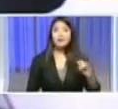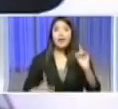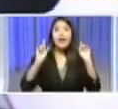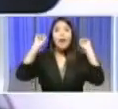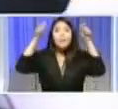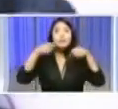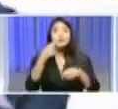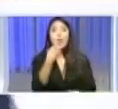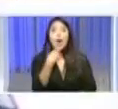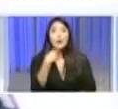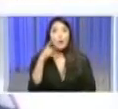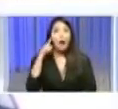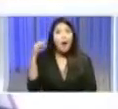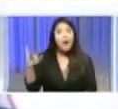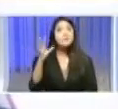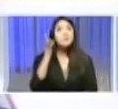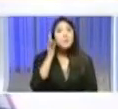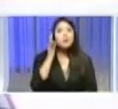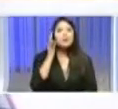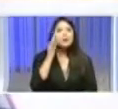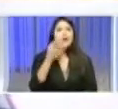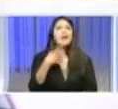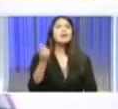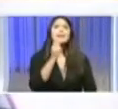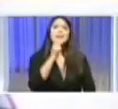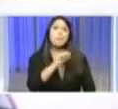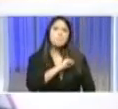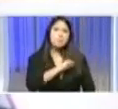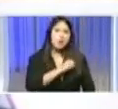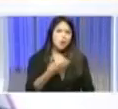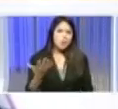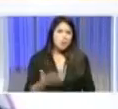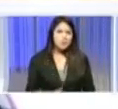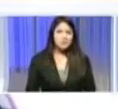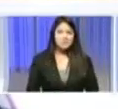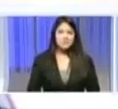Roja. Ajá, ¿quién dijo miedo, Caperucita?